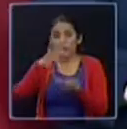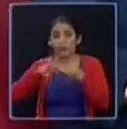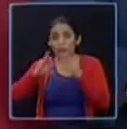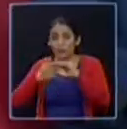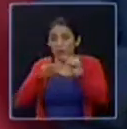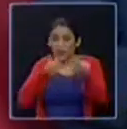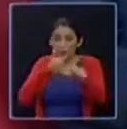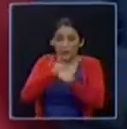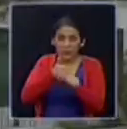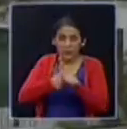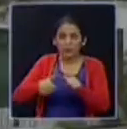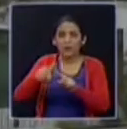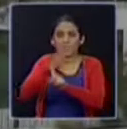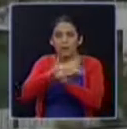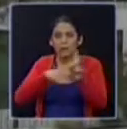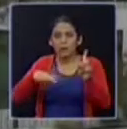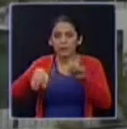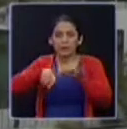cercanas.